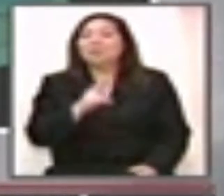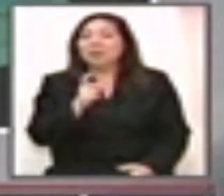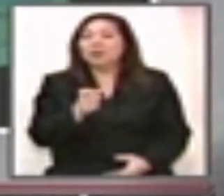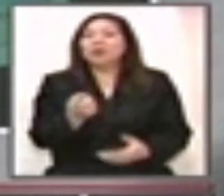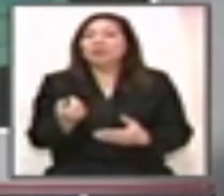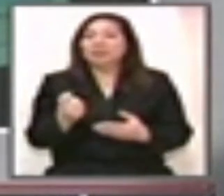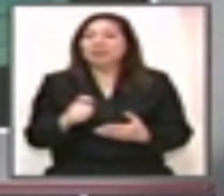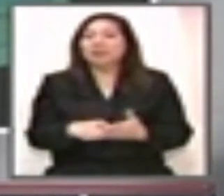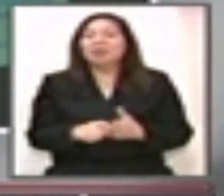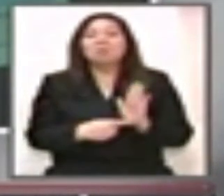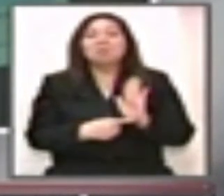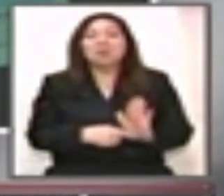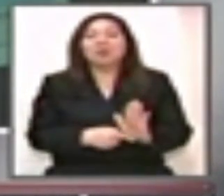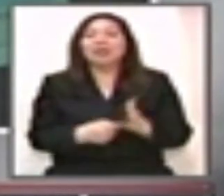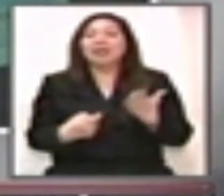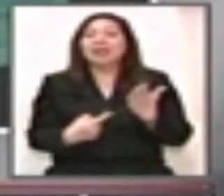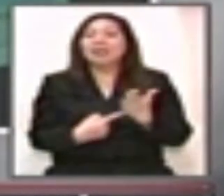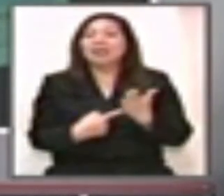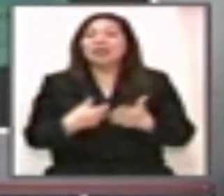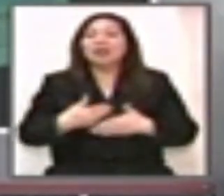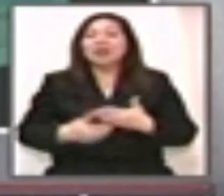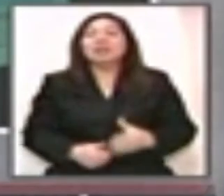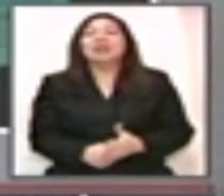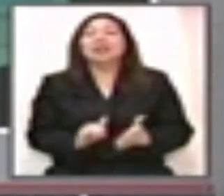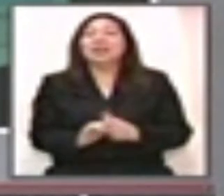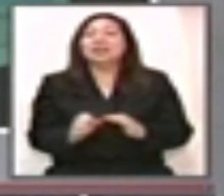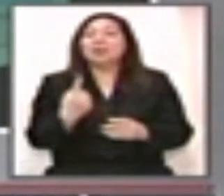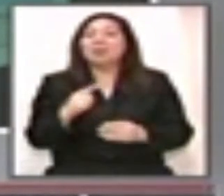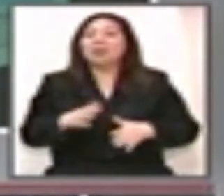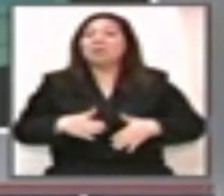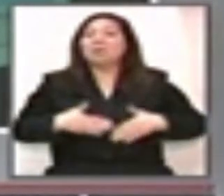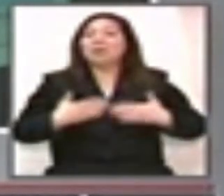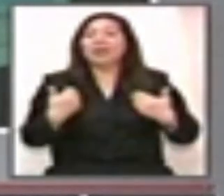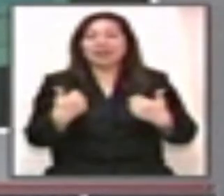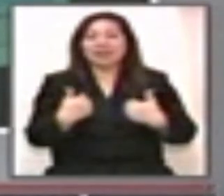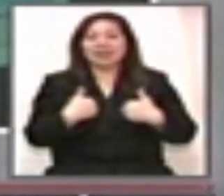ha ido mostrando la tecnología y los avances que ha hecho para poder